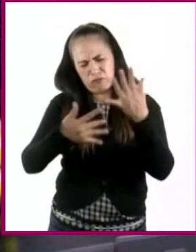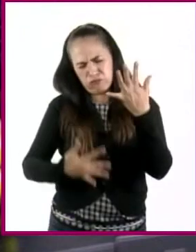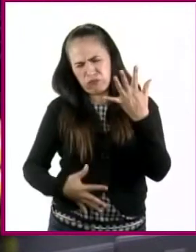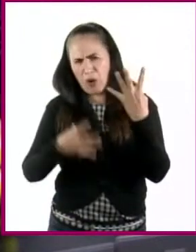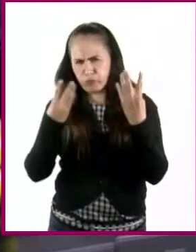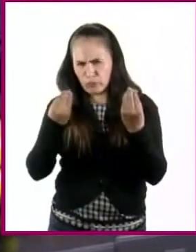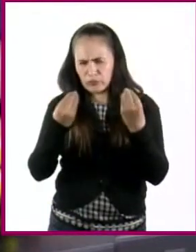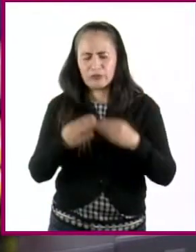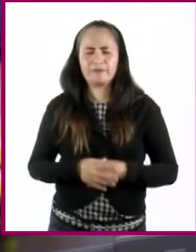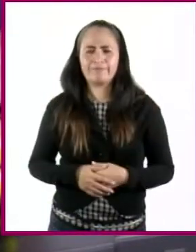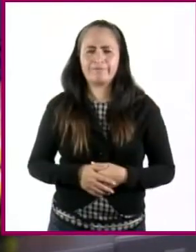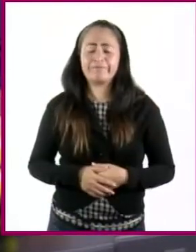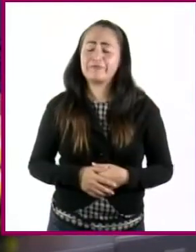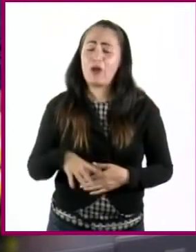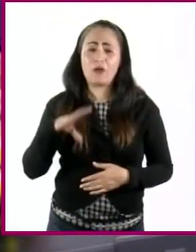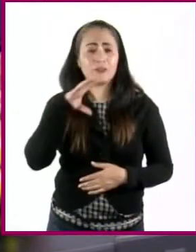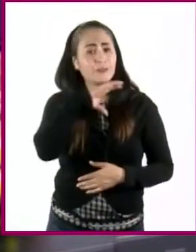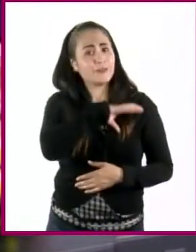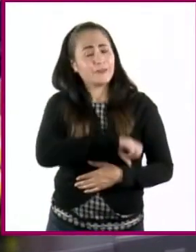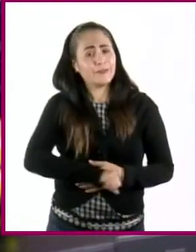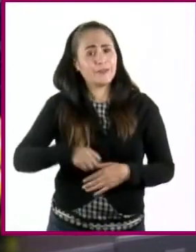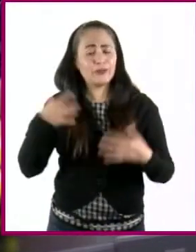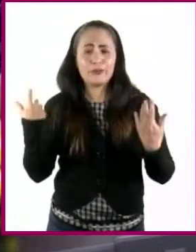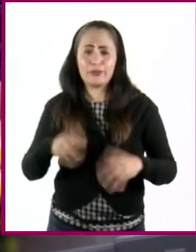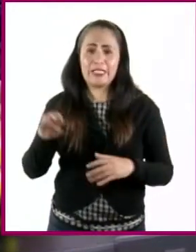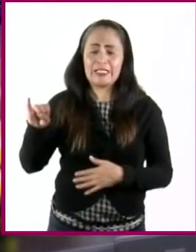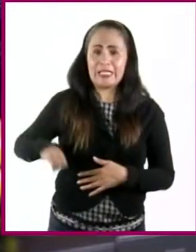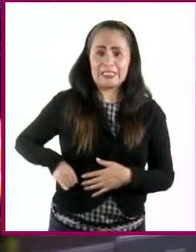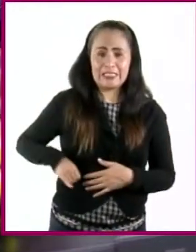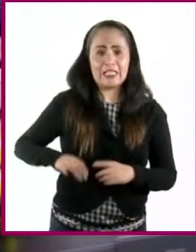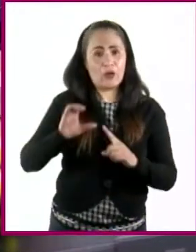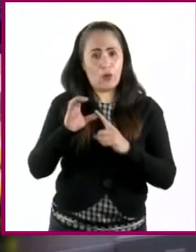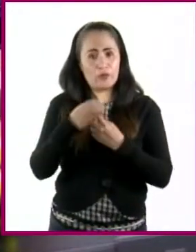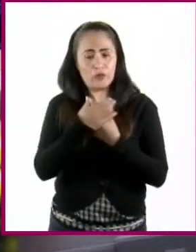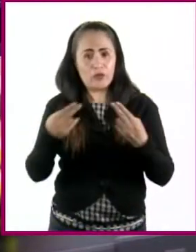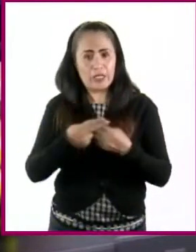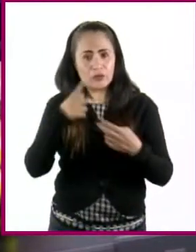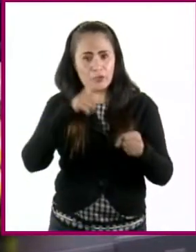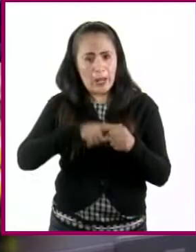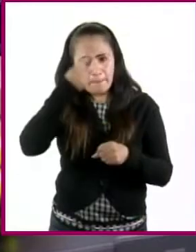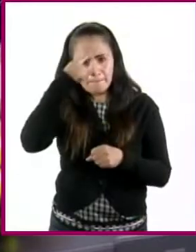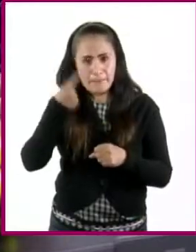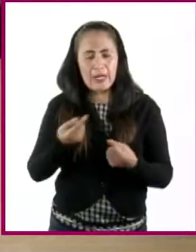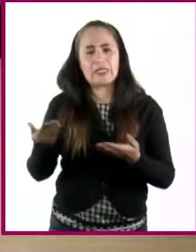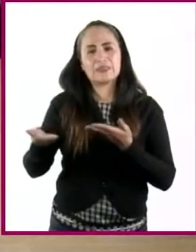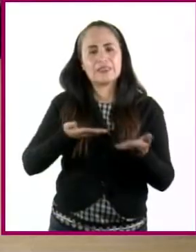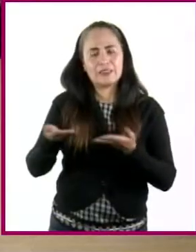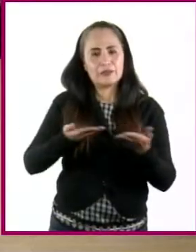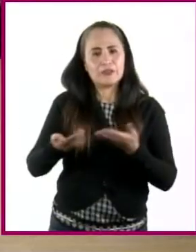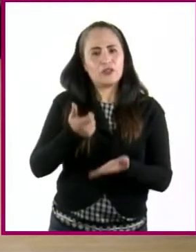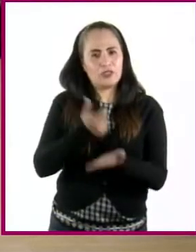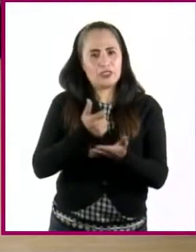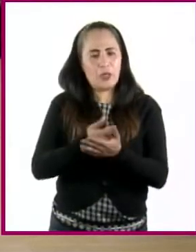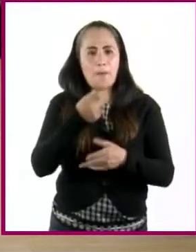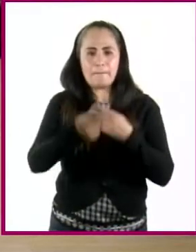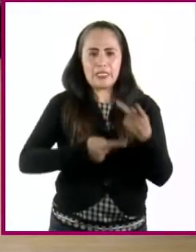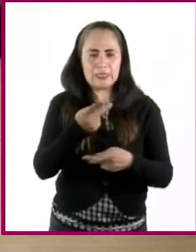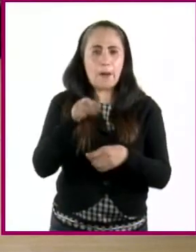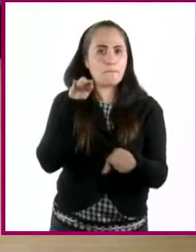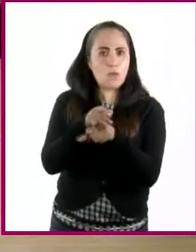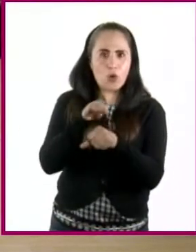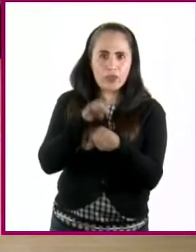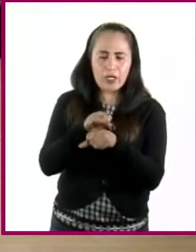parece fascinante que exista una Comisión Nacional para proteger y defender a los usuarios de los servicios financieros. Hay un